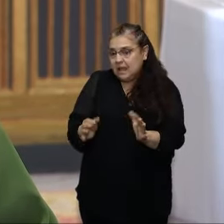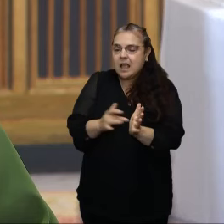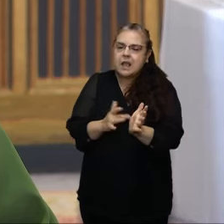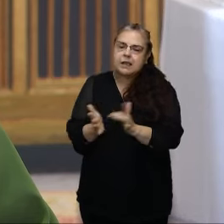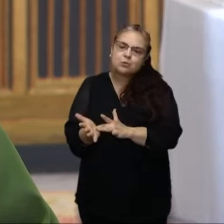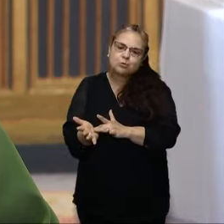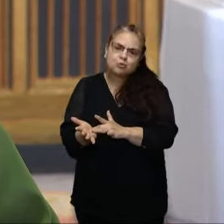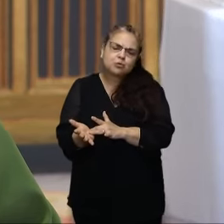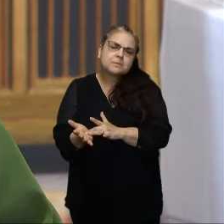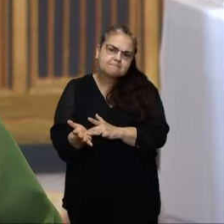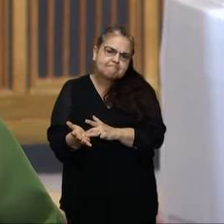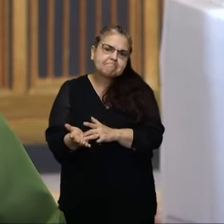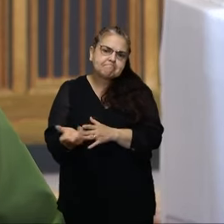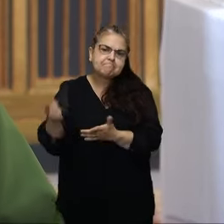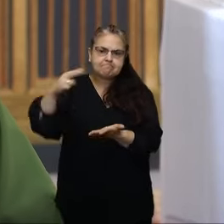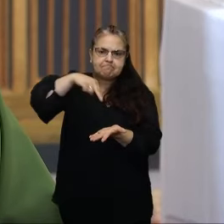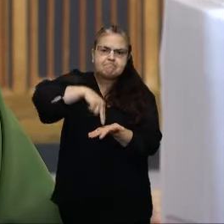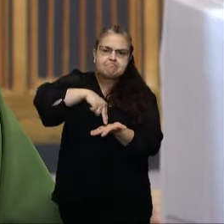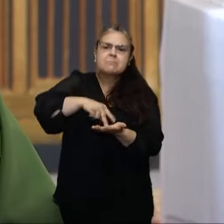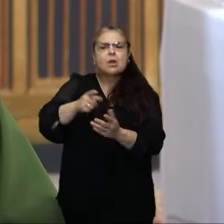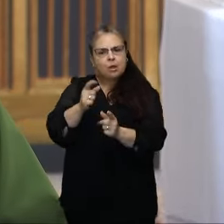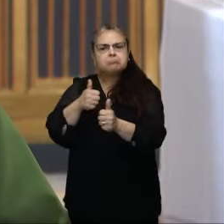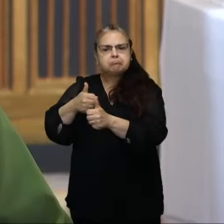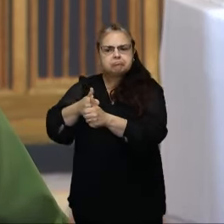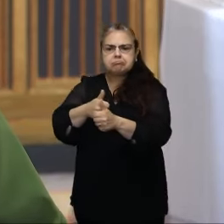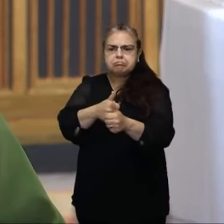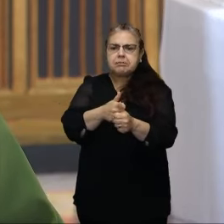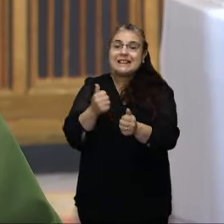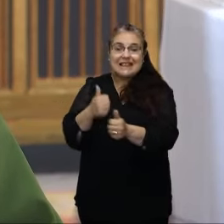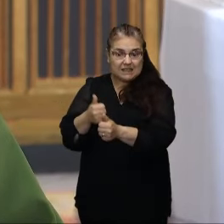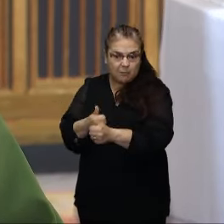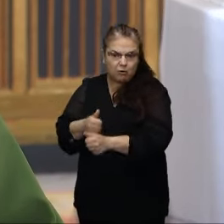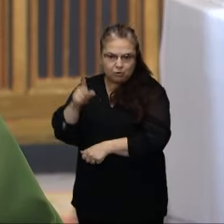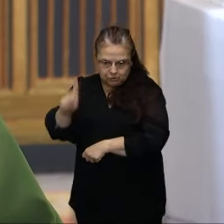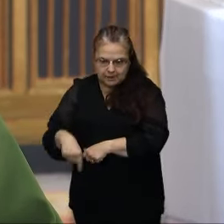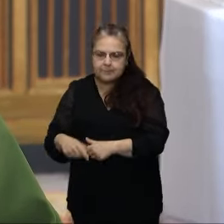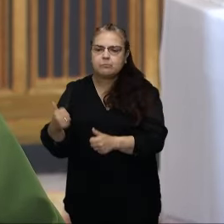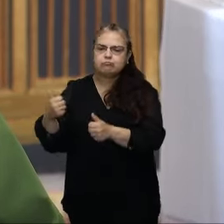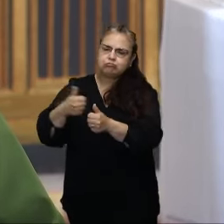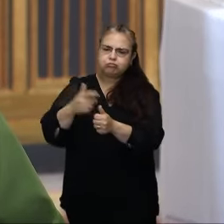Jesús se levantó y lo siguió con sus discípulos.